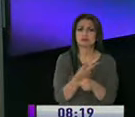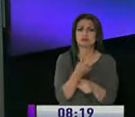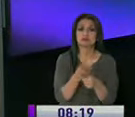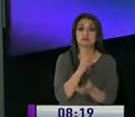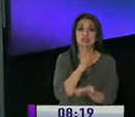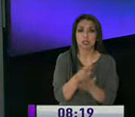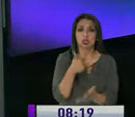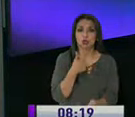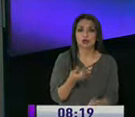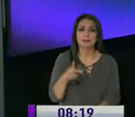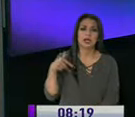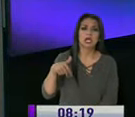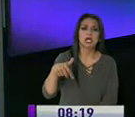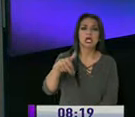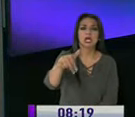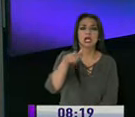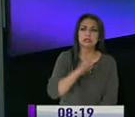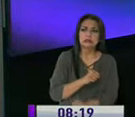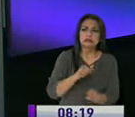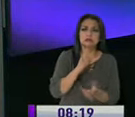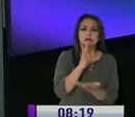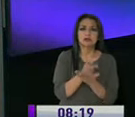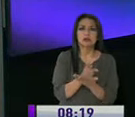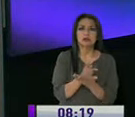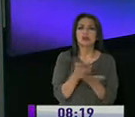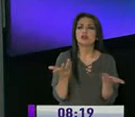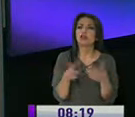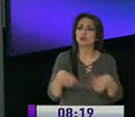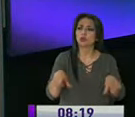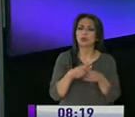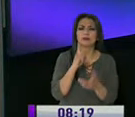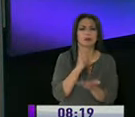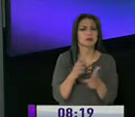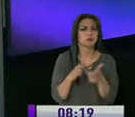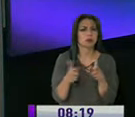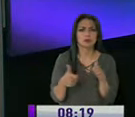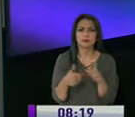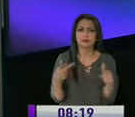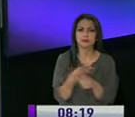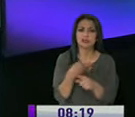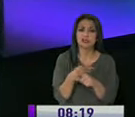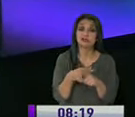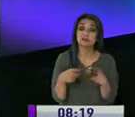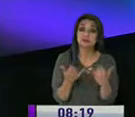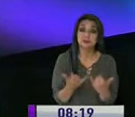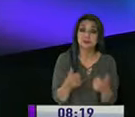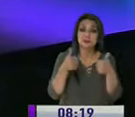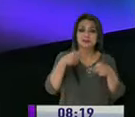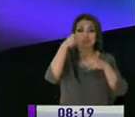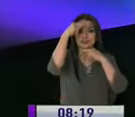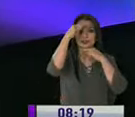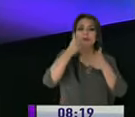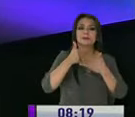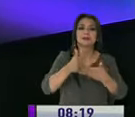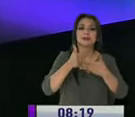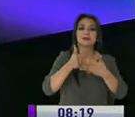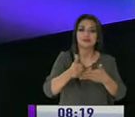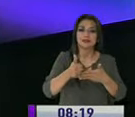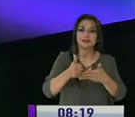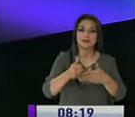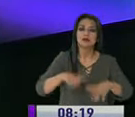caminado varias veces por ahí también. Lali me estaba ubicando y sí, hay problemas. Enhorabuena, beneficio para los sectores que